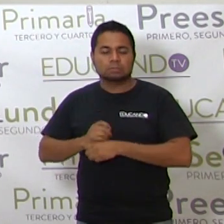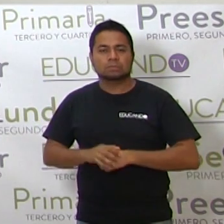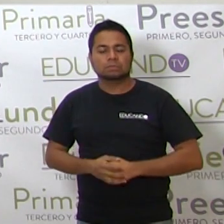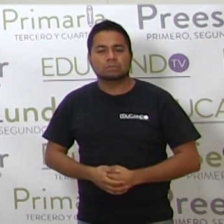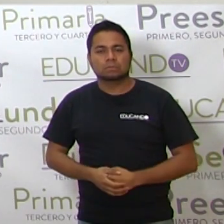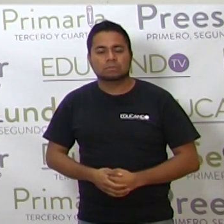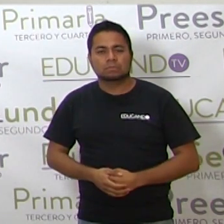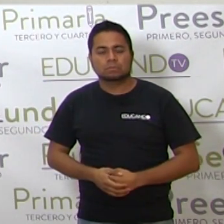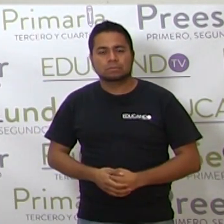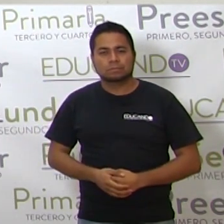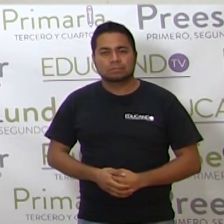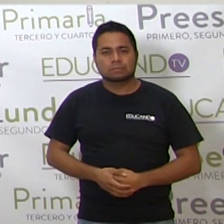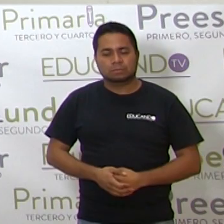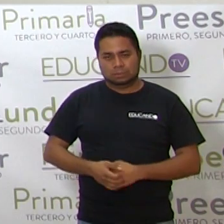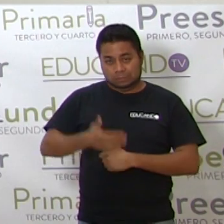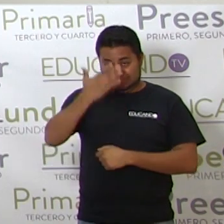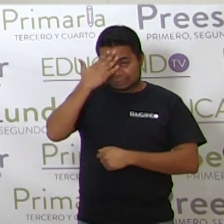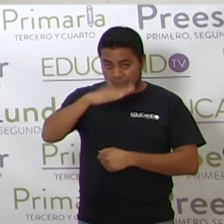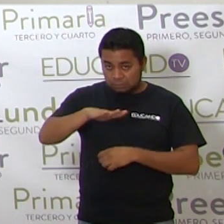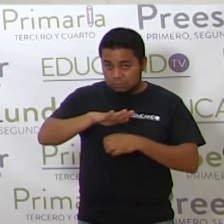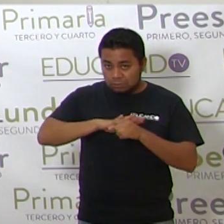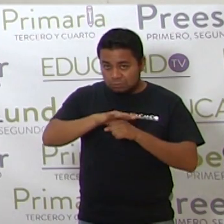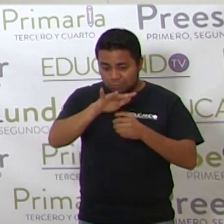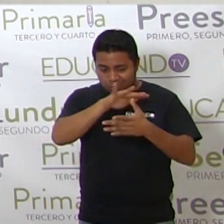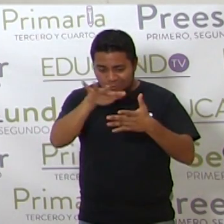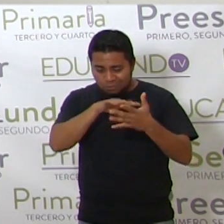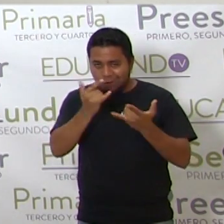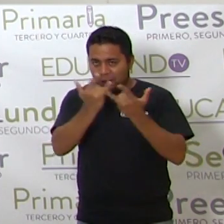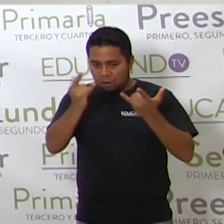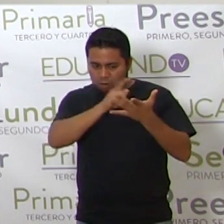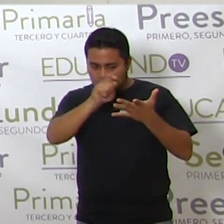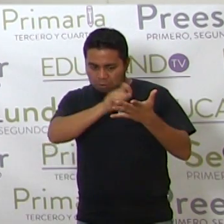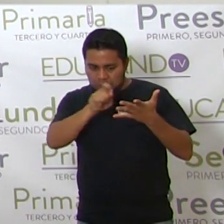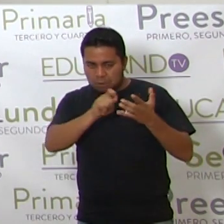que es nuestro guión teatral bien